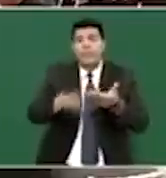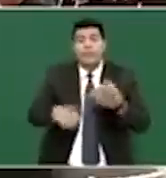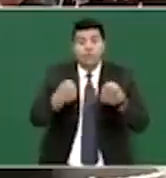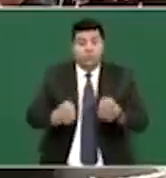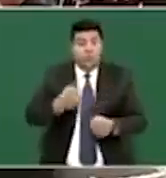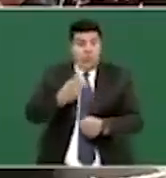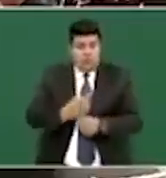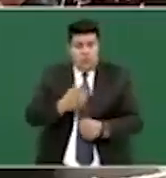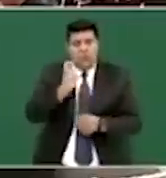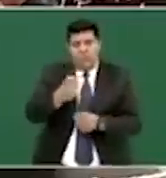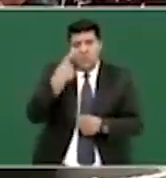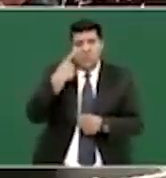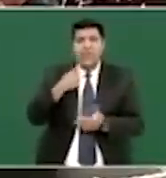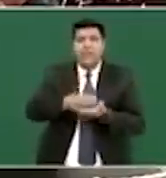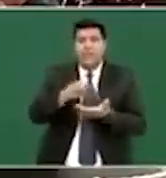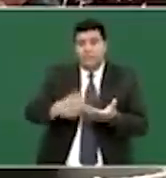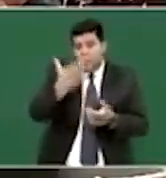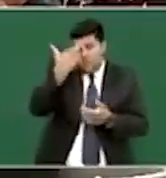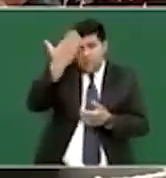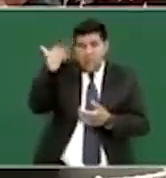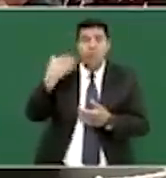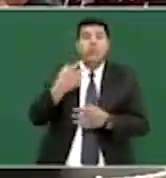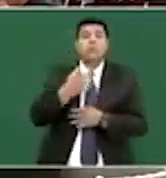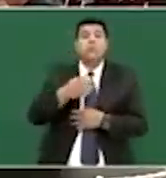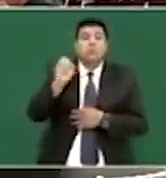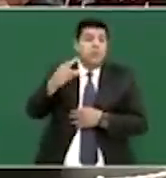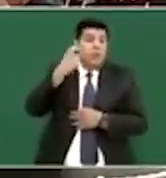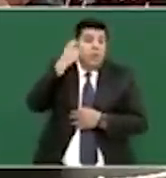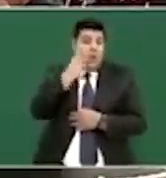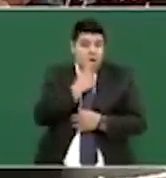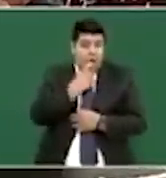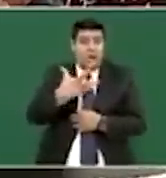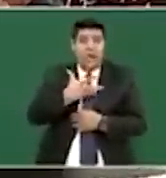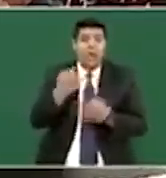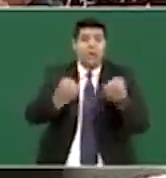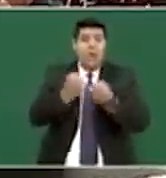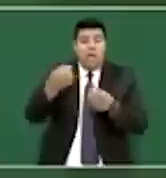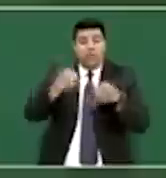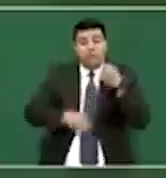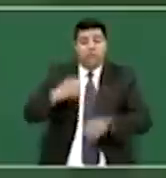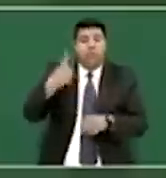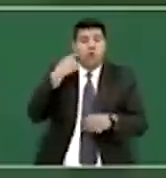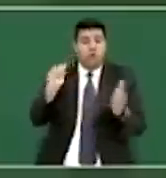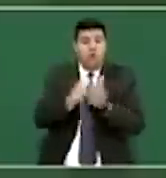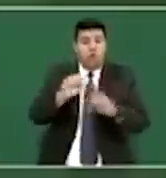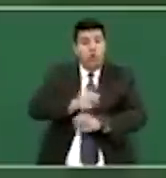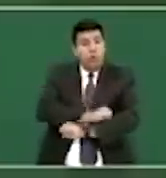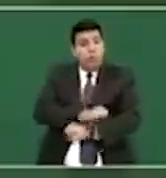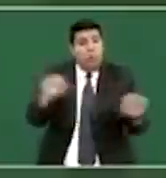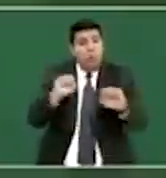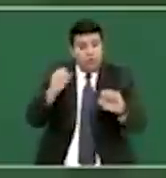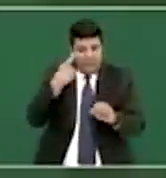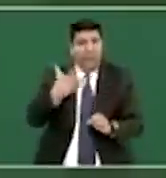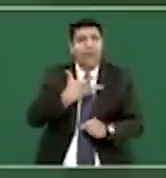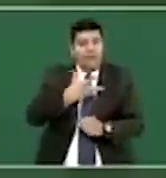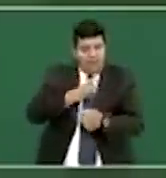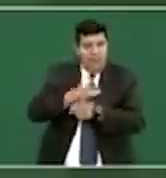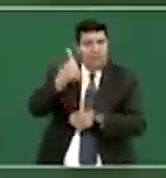seguridad, ¿hubo un coche bomba en Guerrero? ¿Qué información tienen al respecto? Gracias. Bueno,